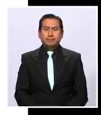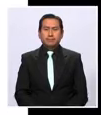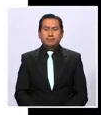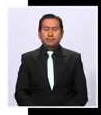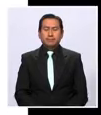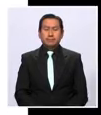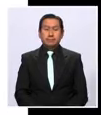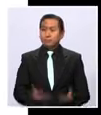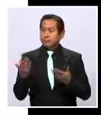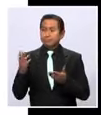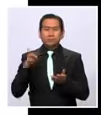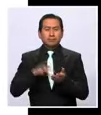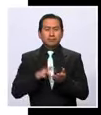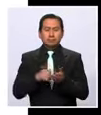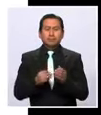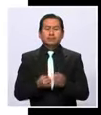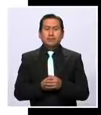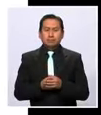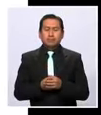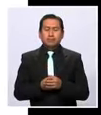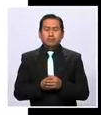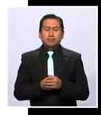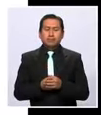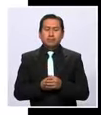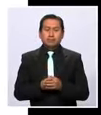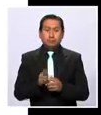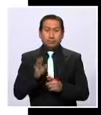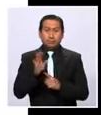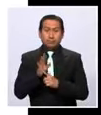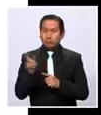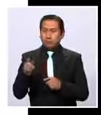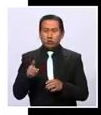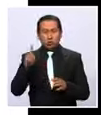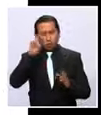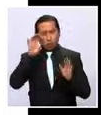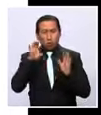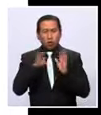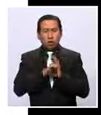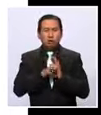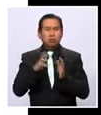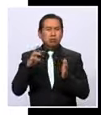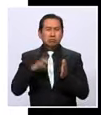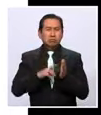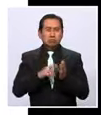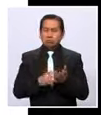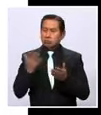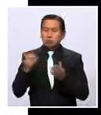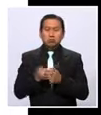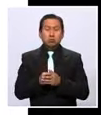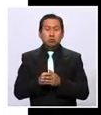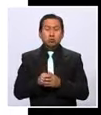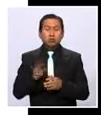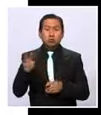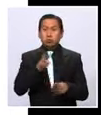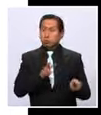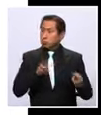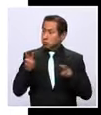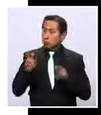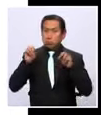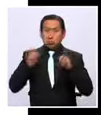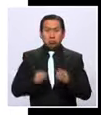a continuación presentamos un gráfico donde podemos apreciar